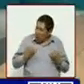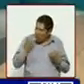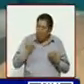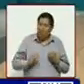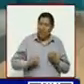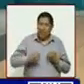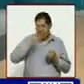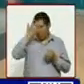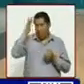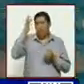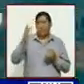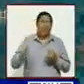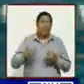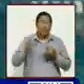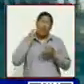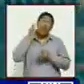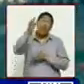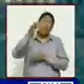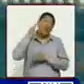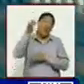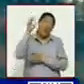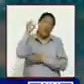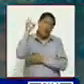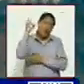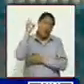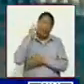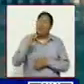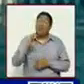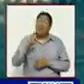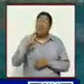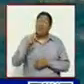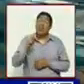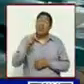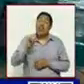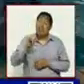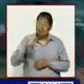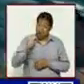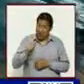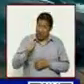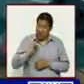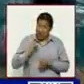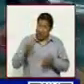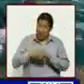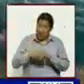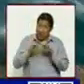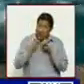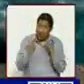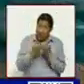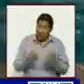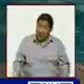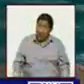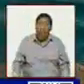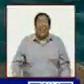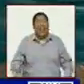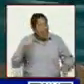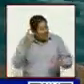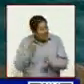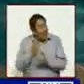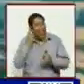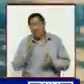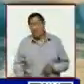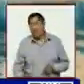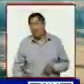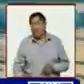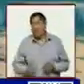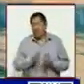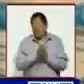unos genios de altura. Así es, el futuro de Bolivia. Claudita, yo ya estoy listo para formar parte del club Leones del Castillo. Exactamente,